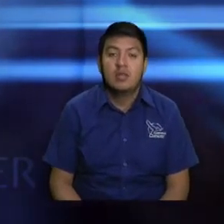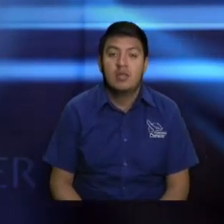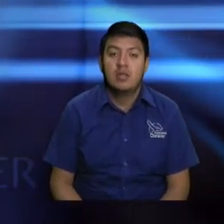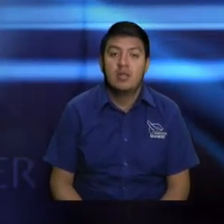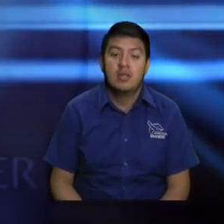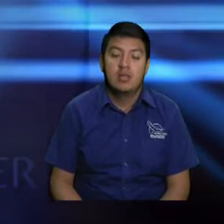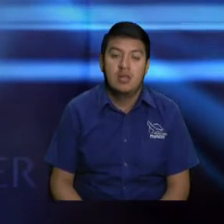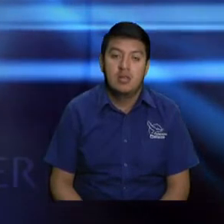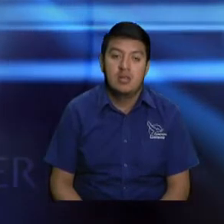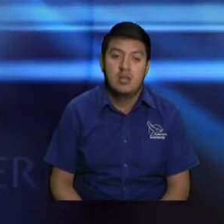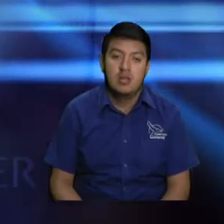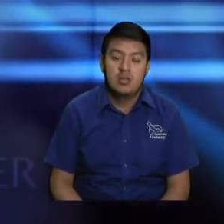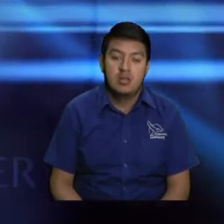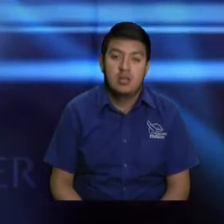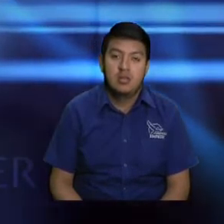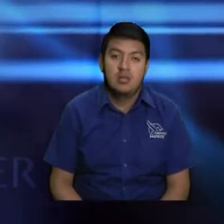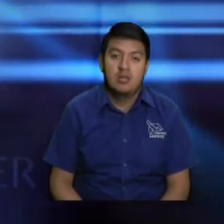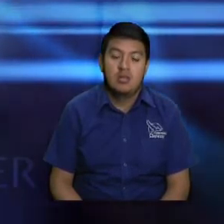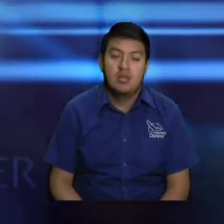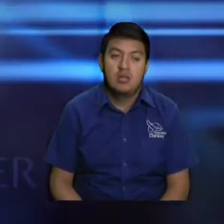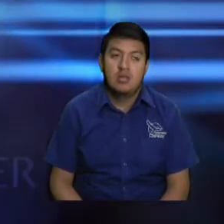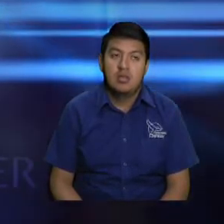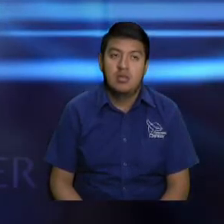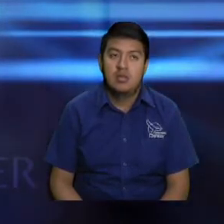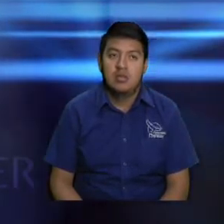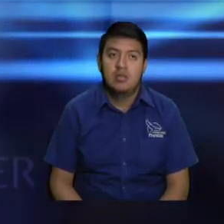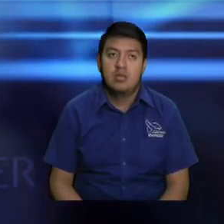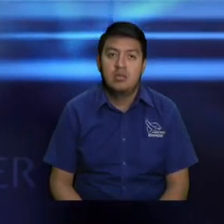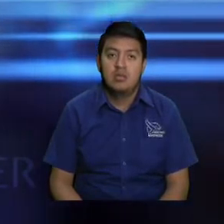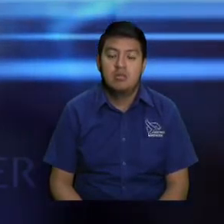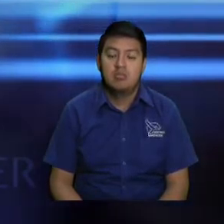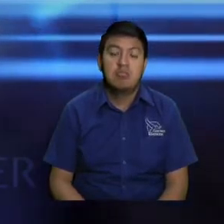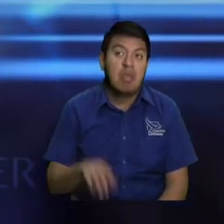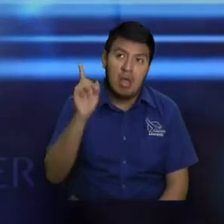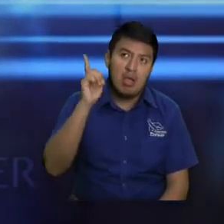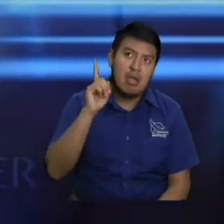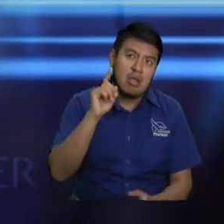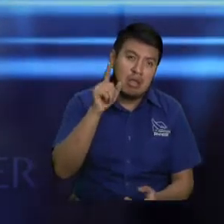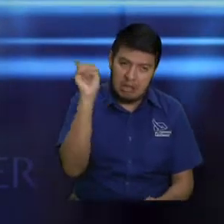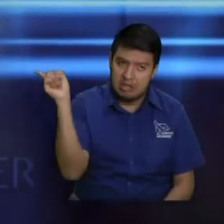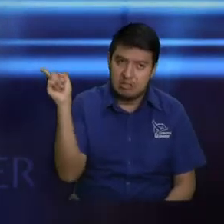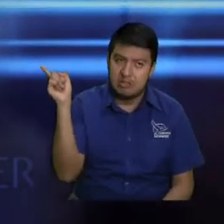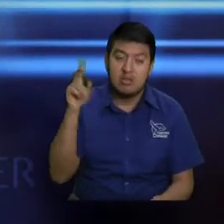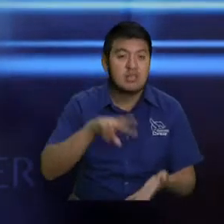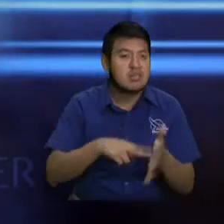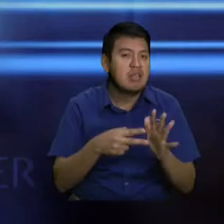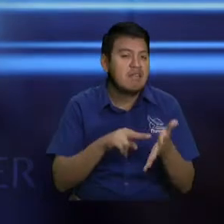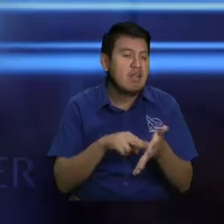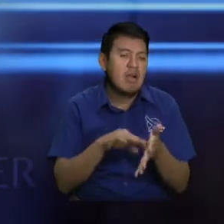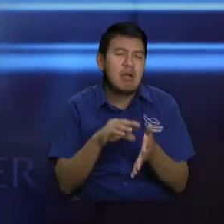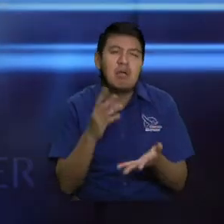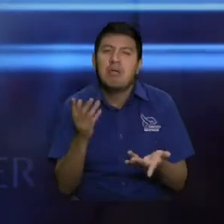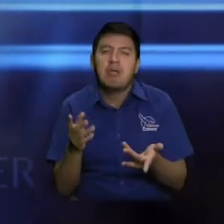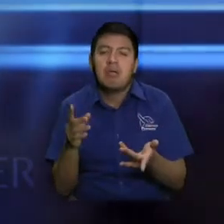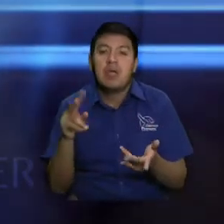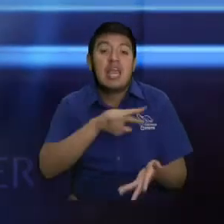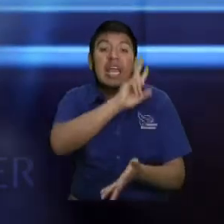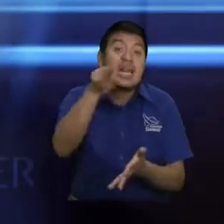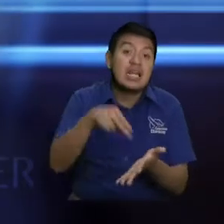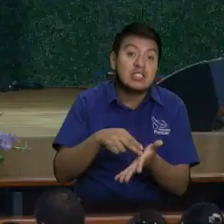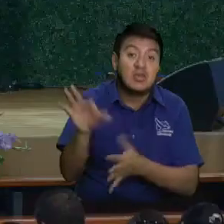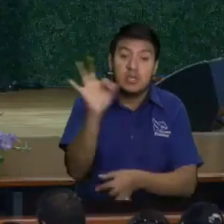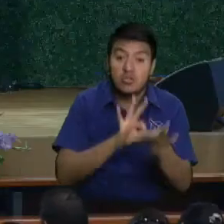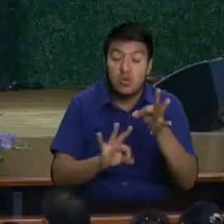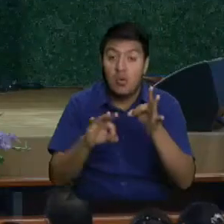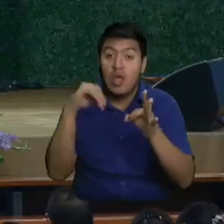hablando de muchas cosas. Dentro de ellas puede estar hablando de espíritu, puede estar hablando de multitudes de naciones, puede estar hablando de